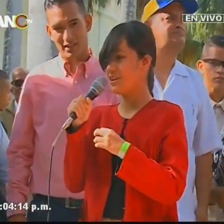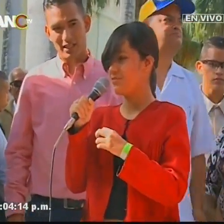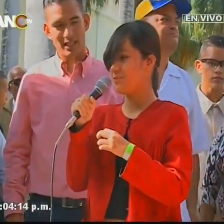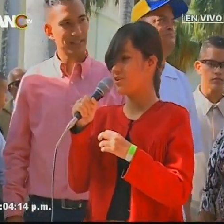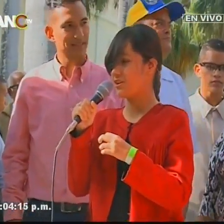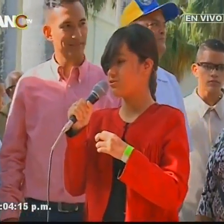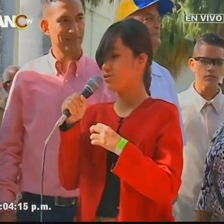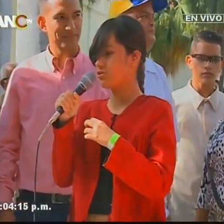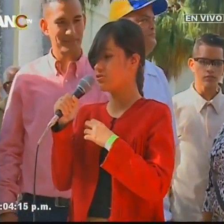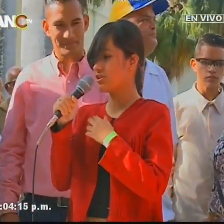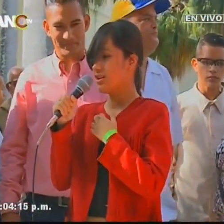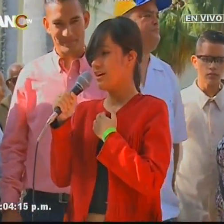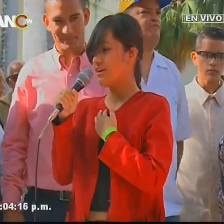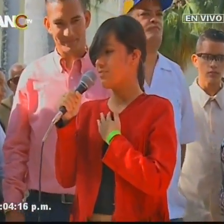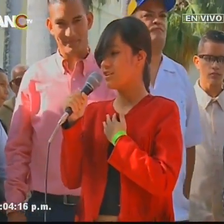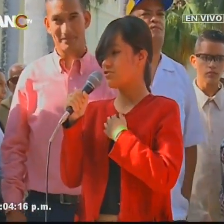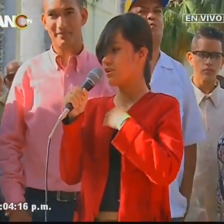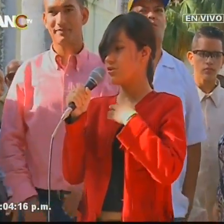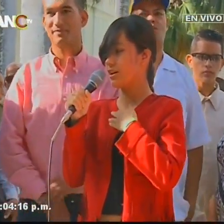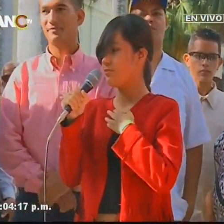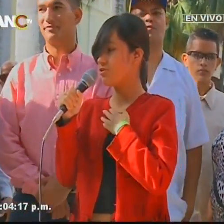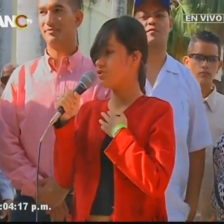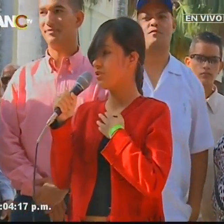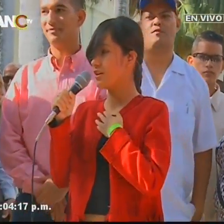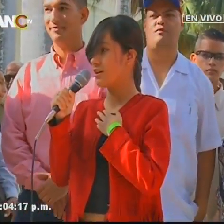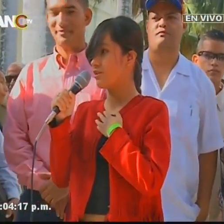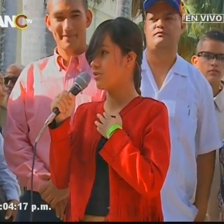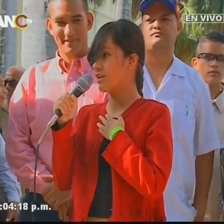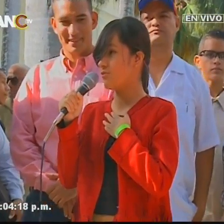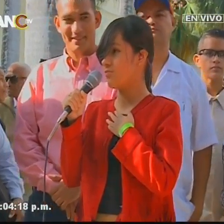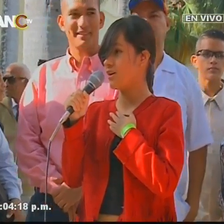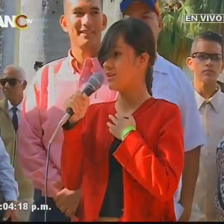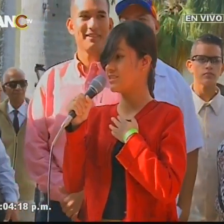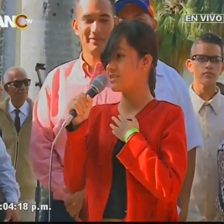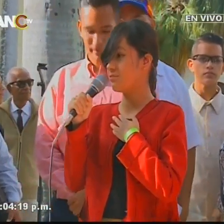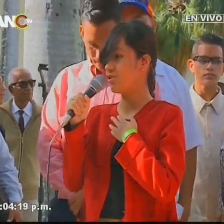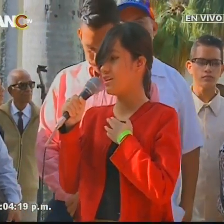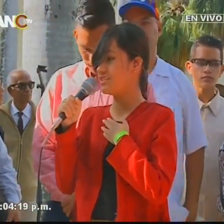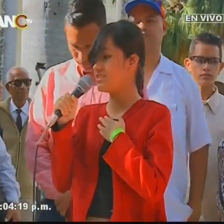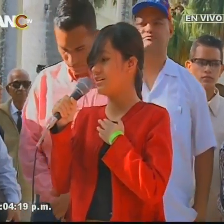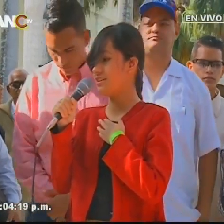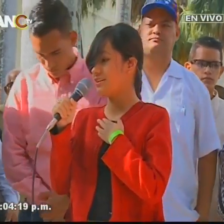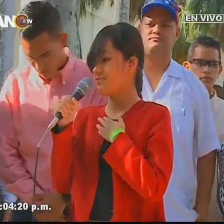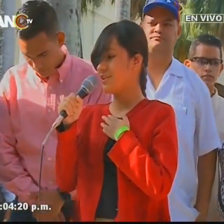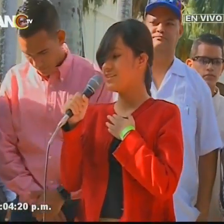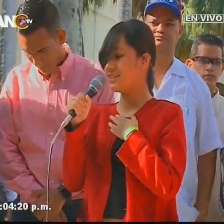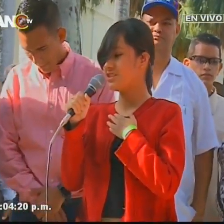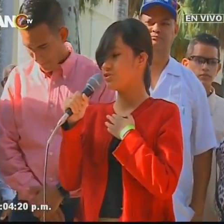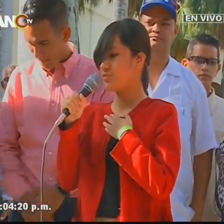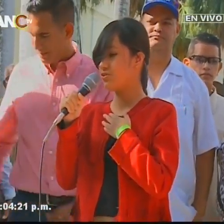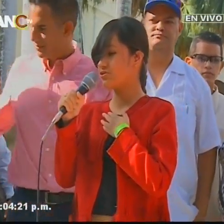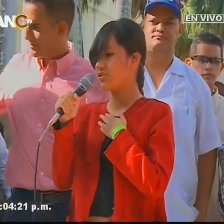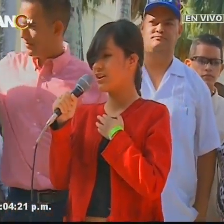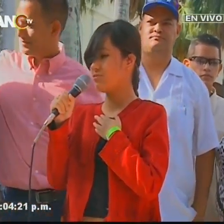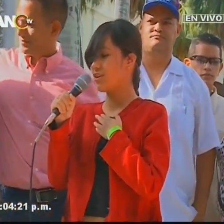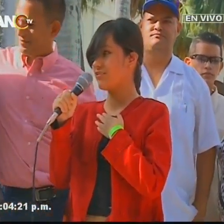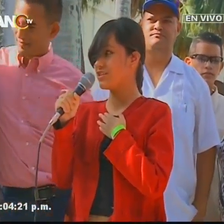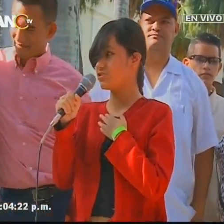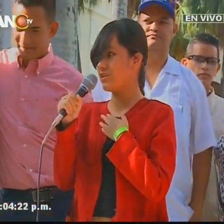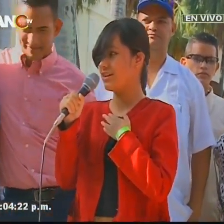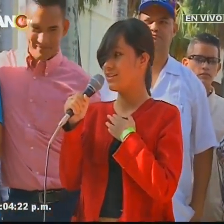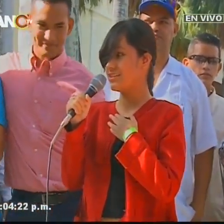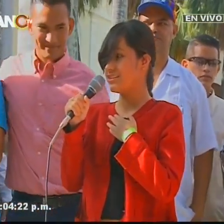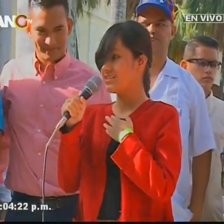De las guarimbas, porque nosotros aquí en Venezuela no queremos guerra, no queremos más violencia, basta de eso, pero nosotros queremos